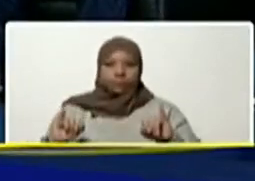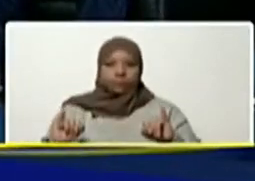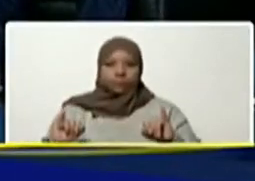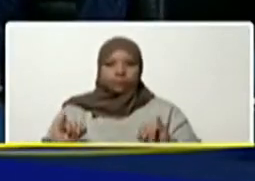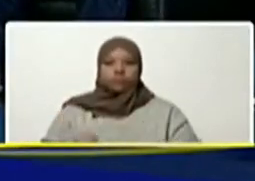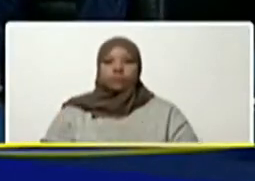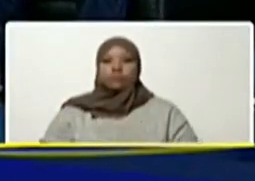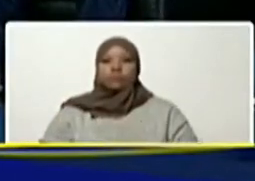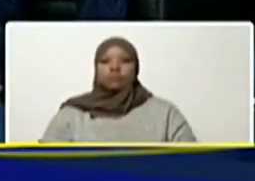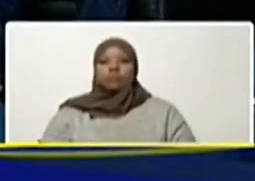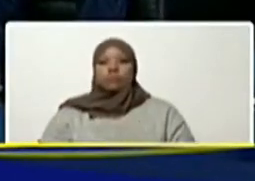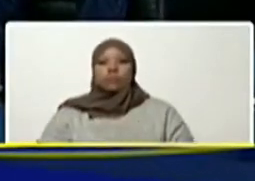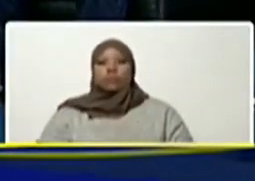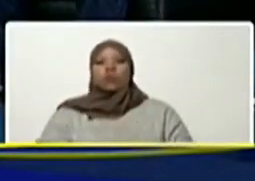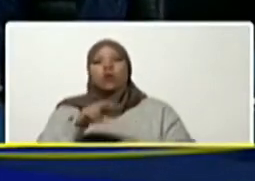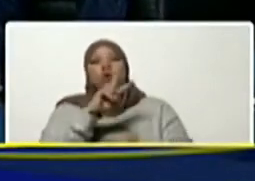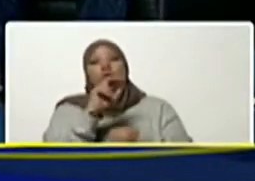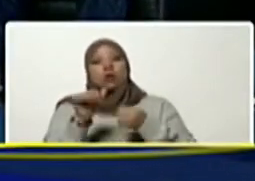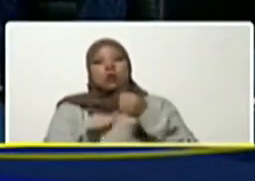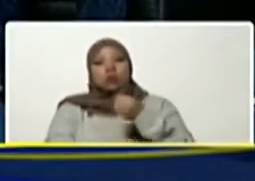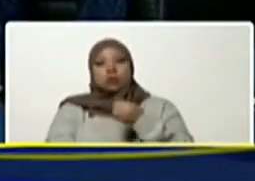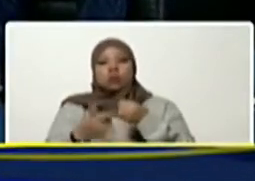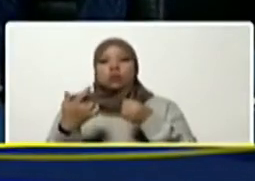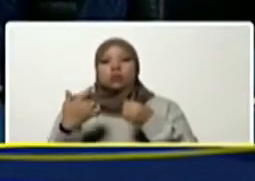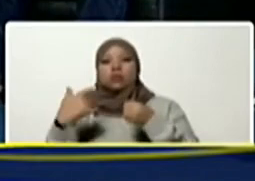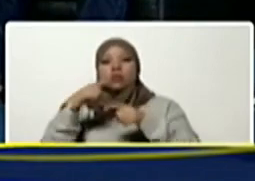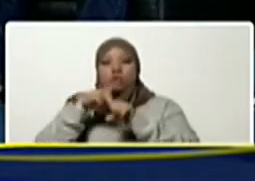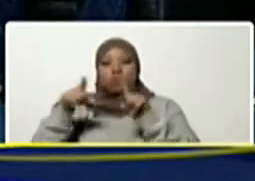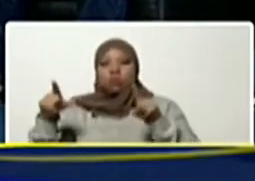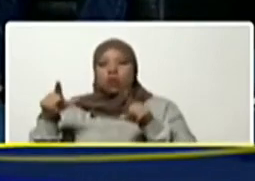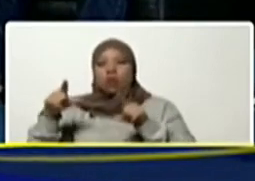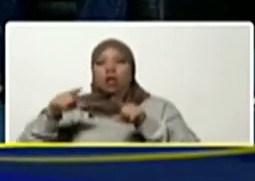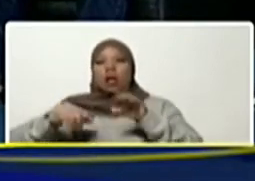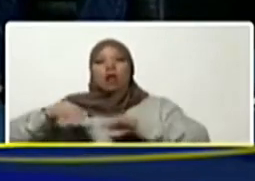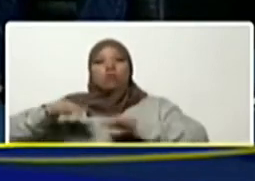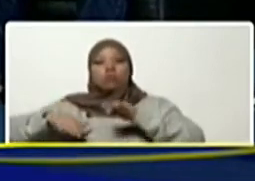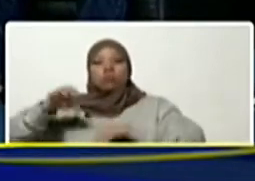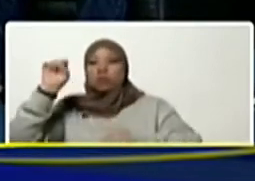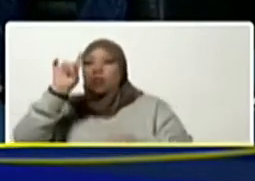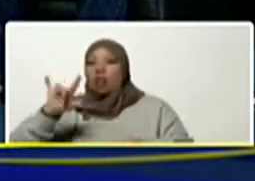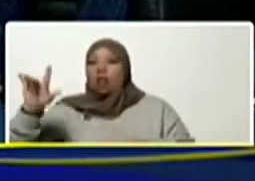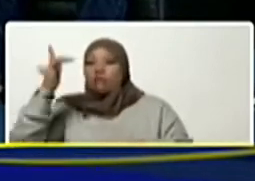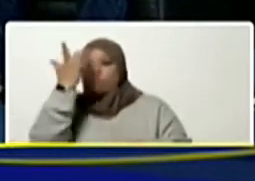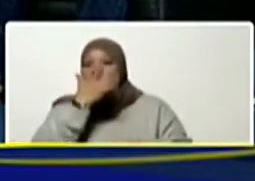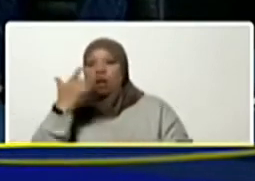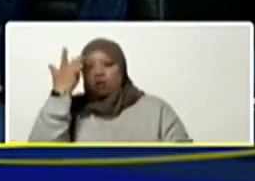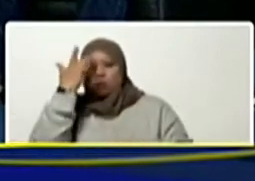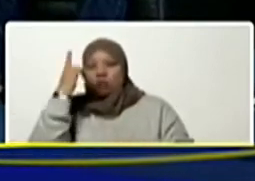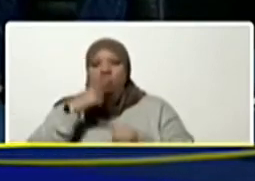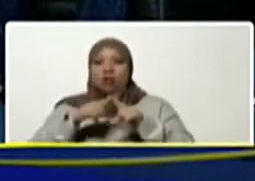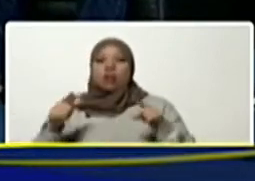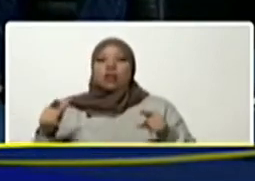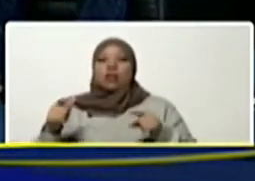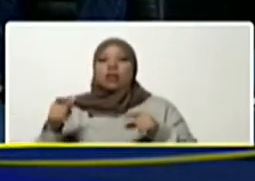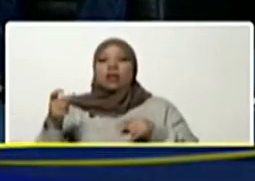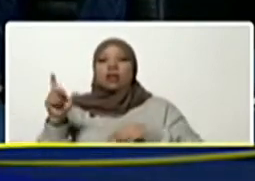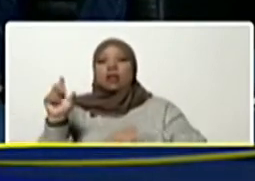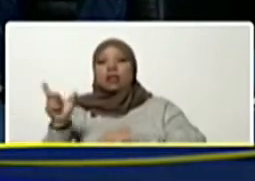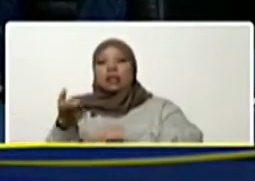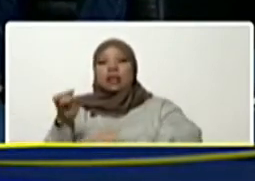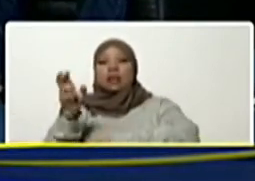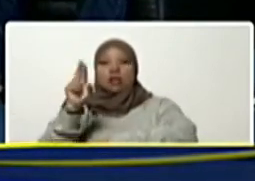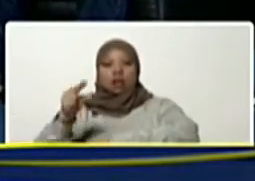la vicecónsul general de Angola, la encargada de negocios de Guinea Ecuatorial y